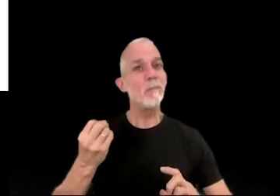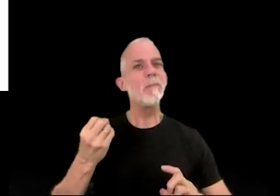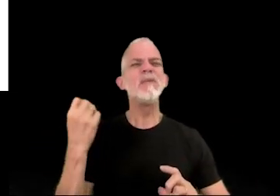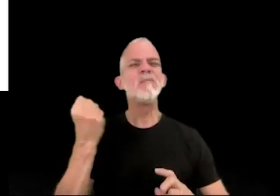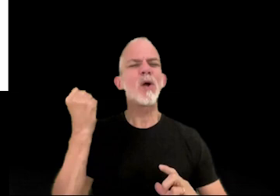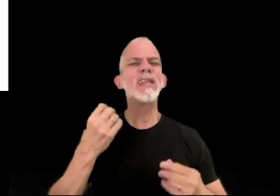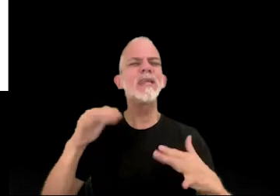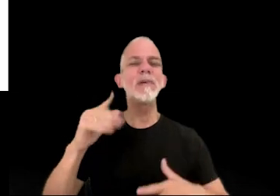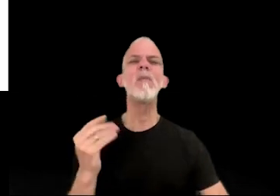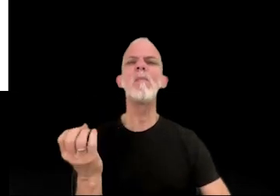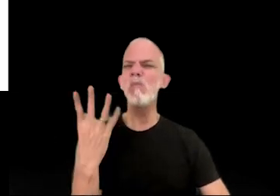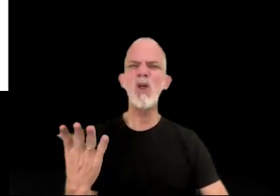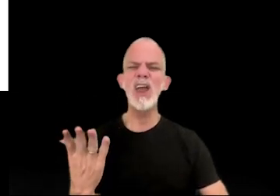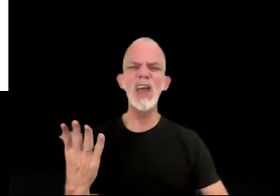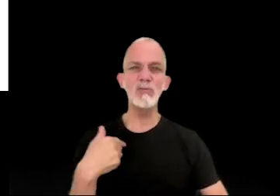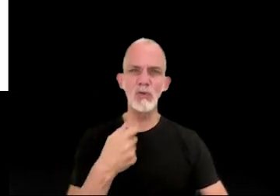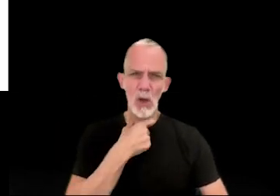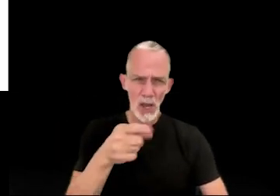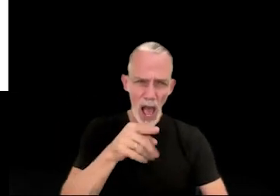qué nosotros eh,